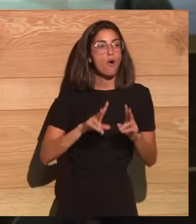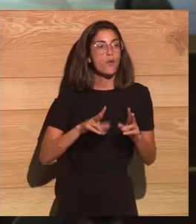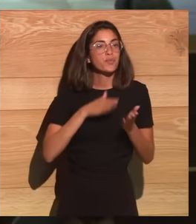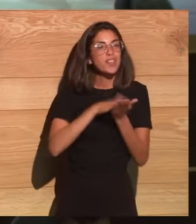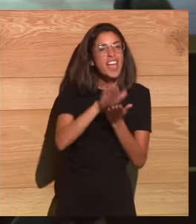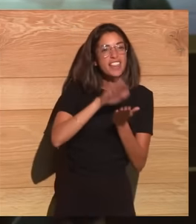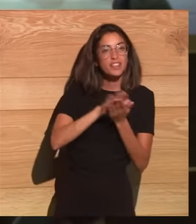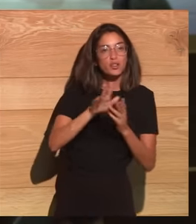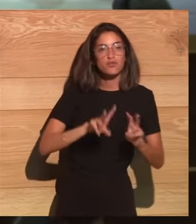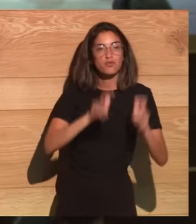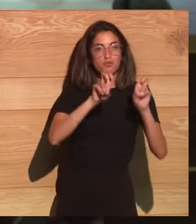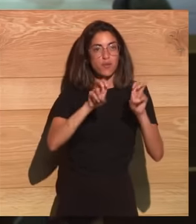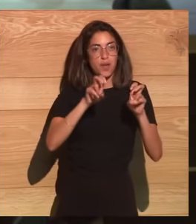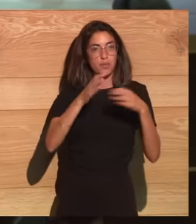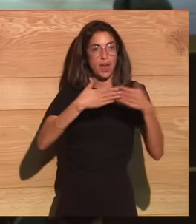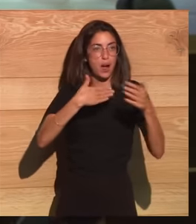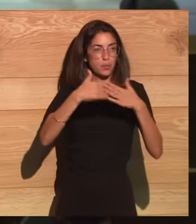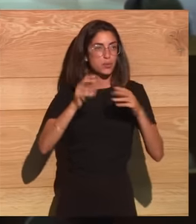Por primera vez en directo.